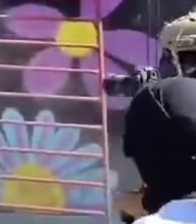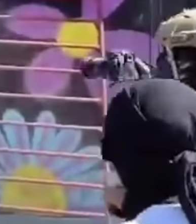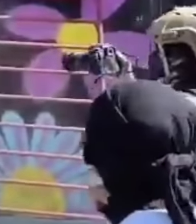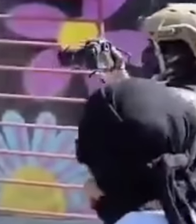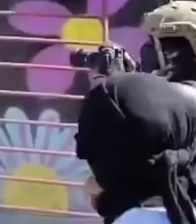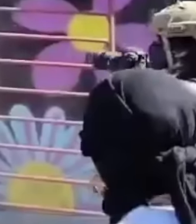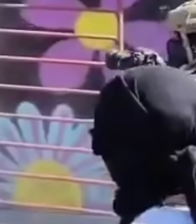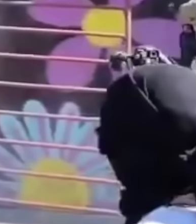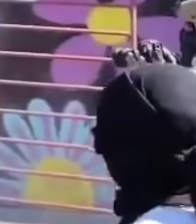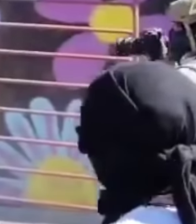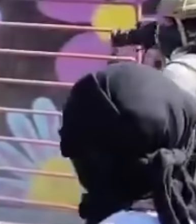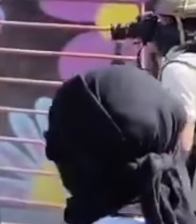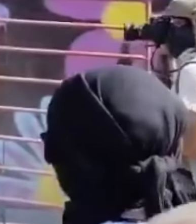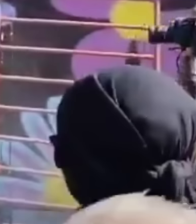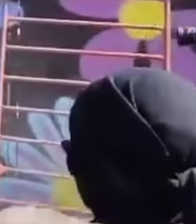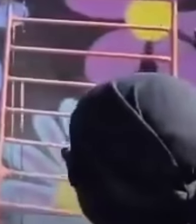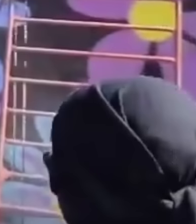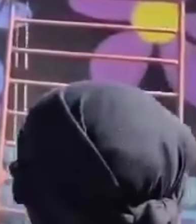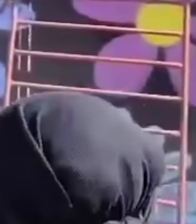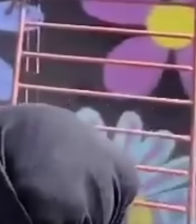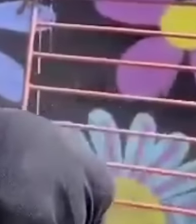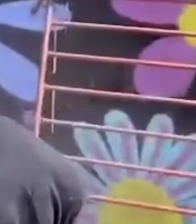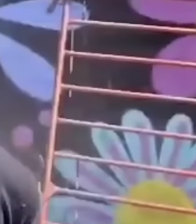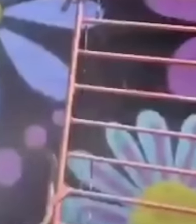Ahora, ¿qué vimos el sábado?